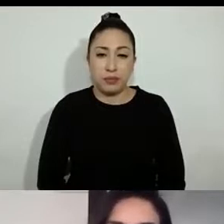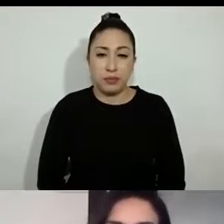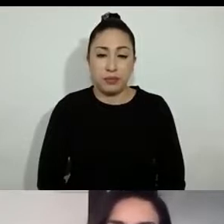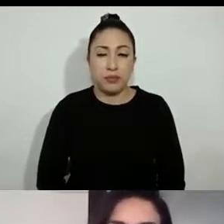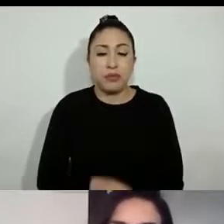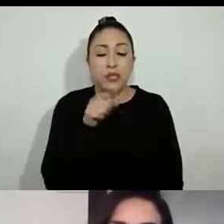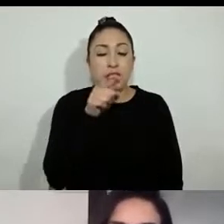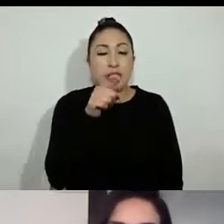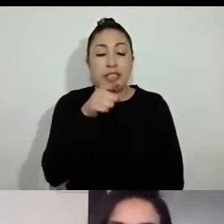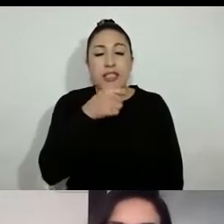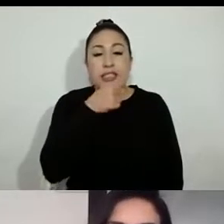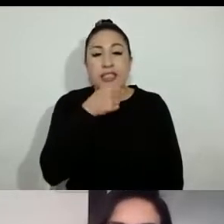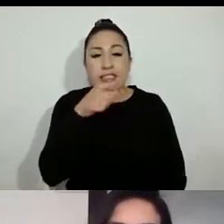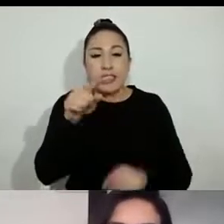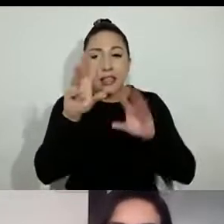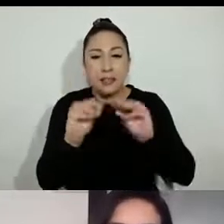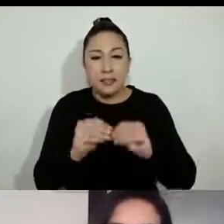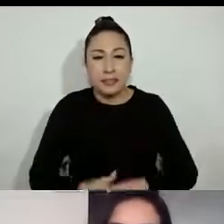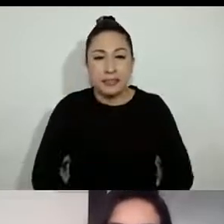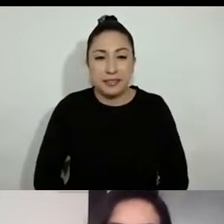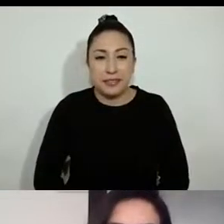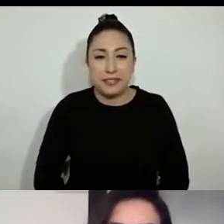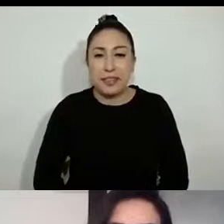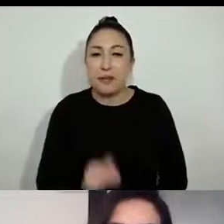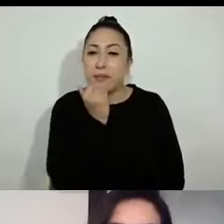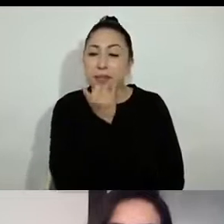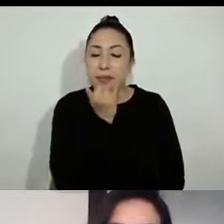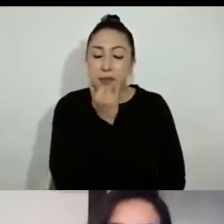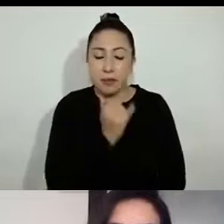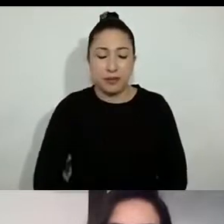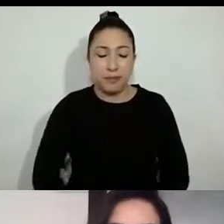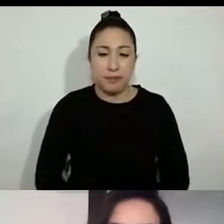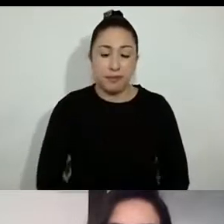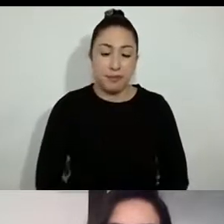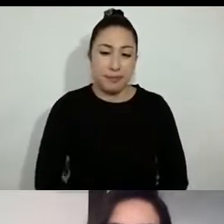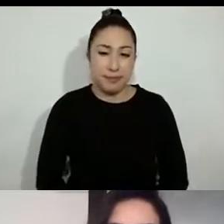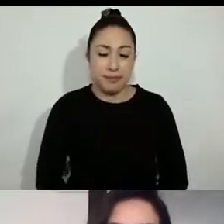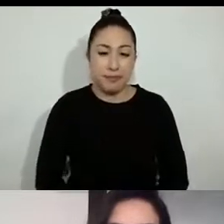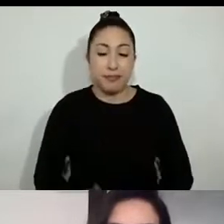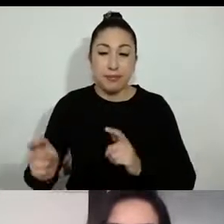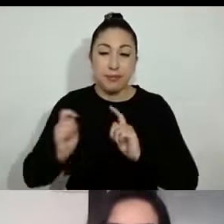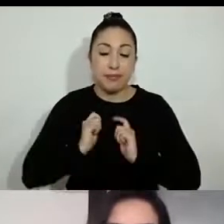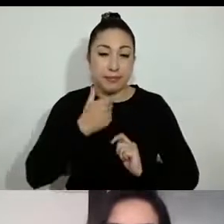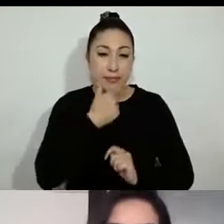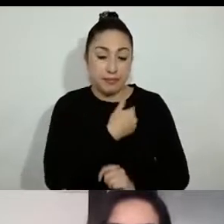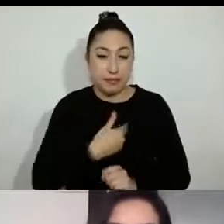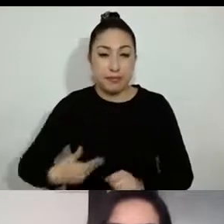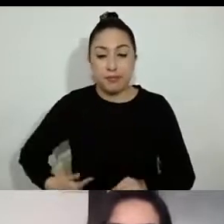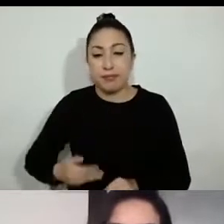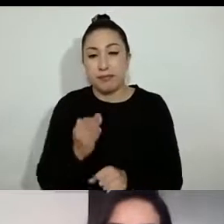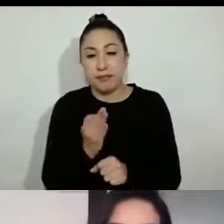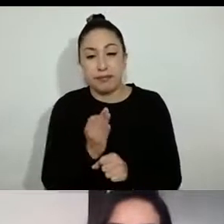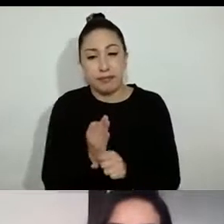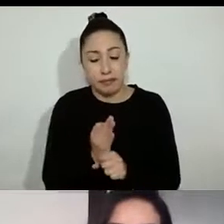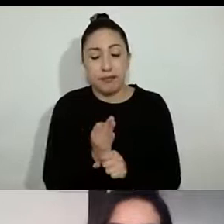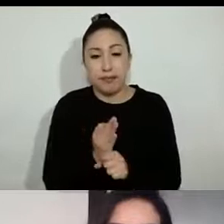Diputada Isabela, tiene apagado su micrófono. Hay una disculpa. Por instrucciones de la presidencia se